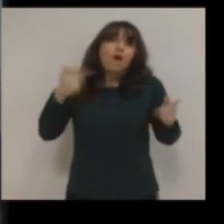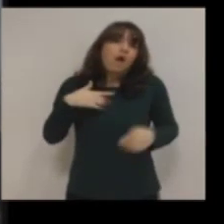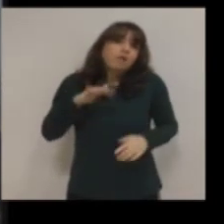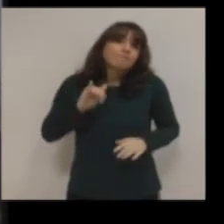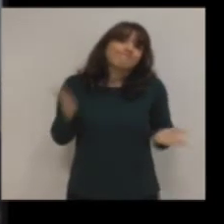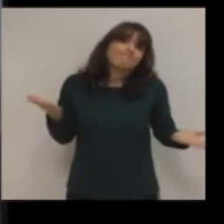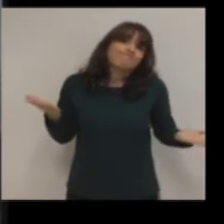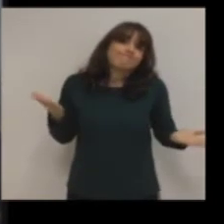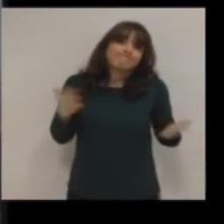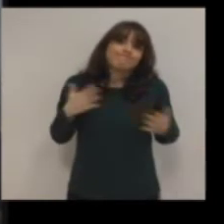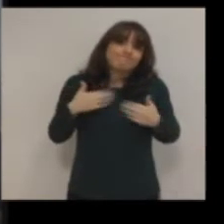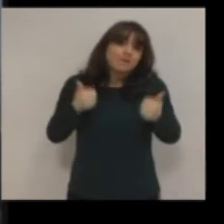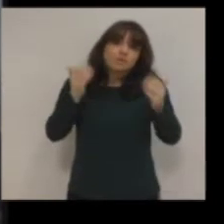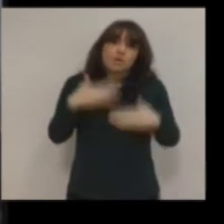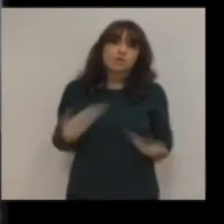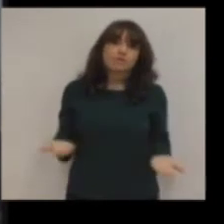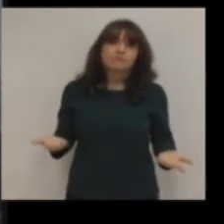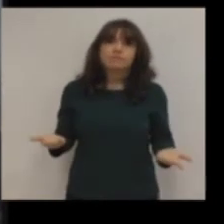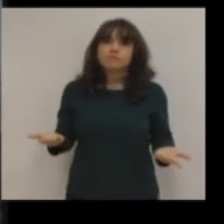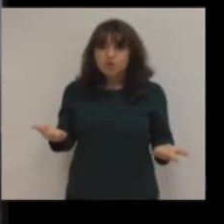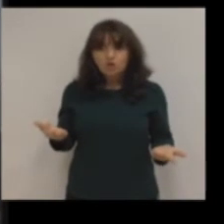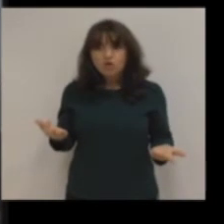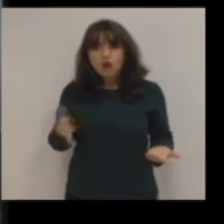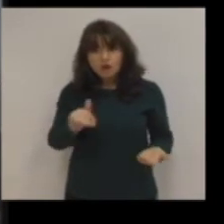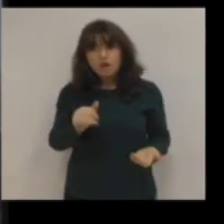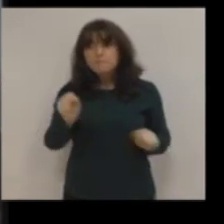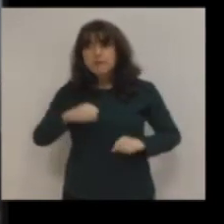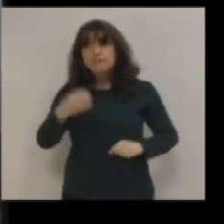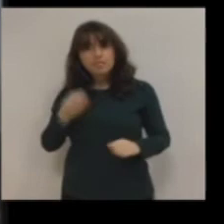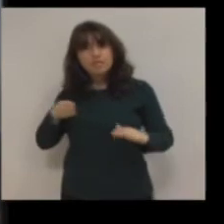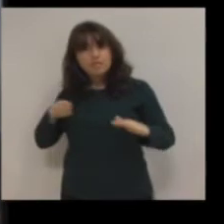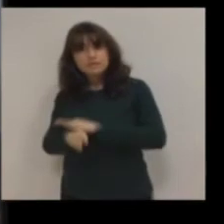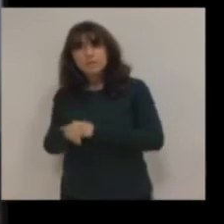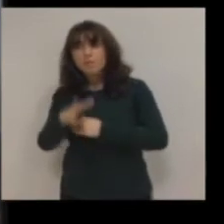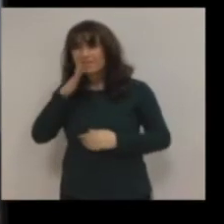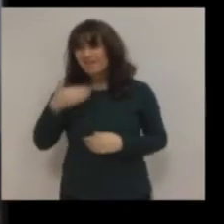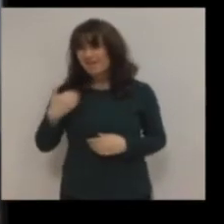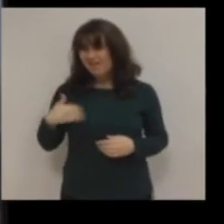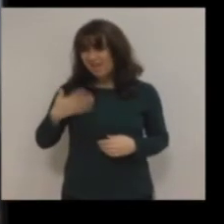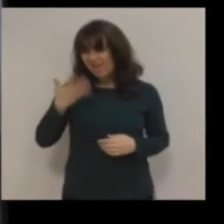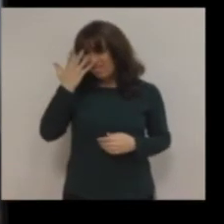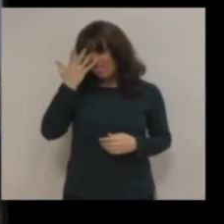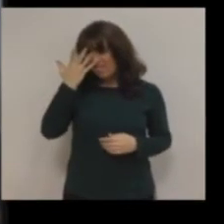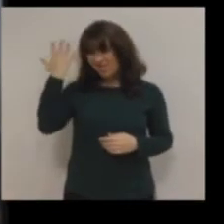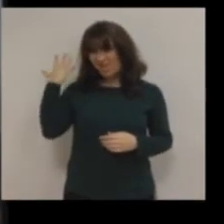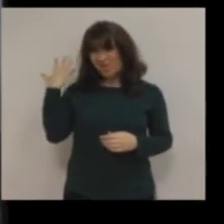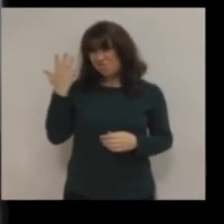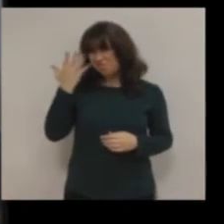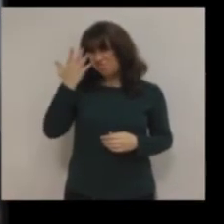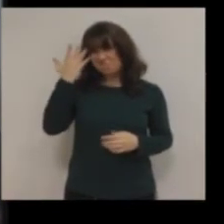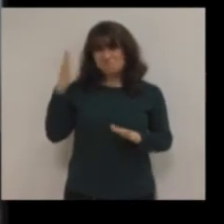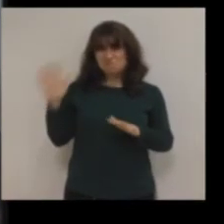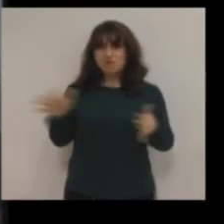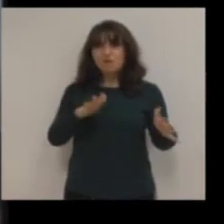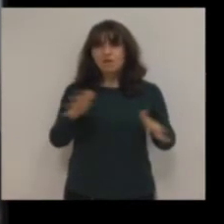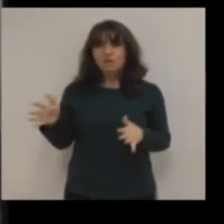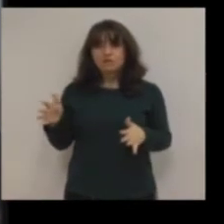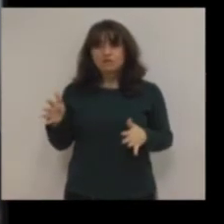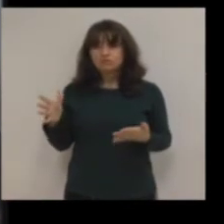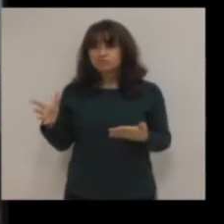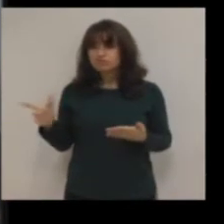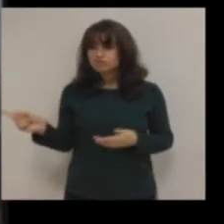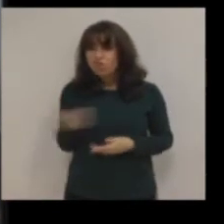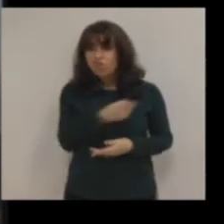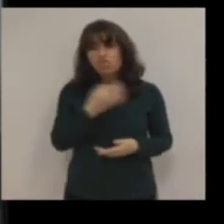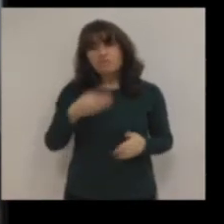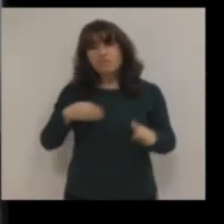tengo. No, es que es lo que tienes, pero lo tienes que hacer accesible, porque hace ya 5 años y pico que todo eso tenía que ser accesible. No es